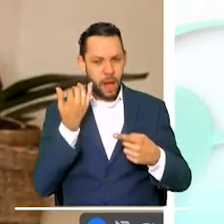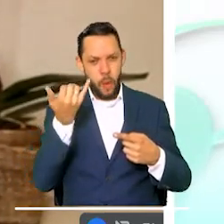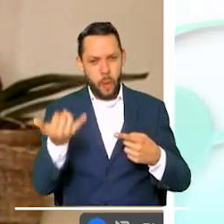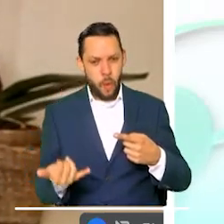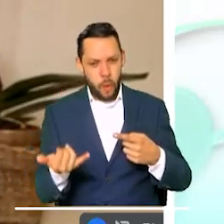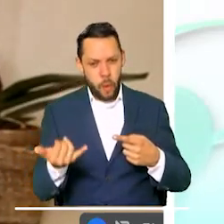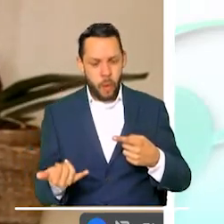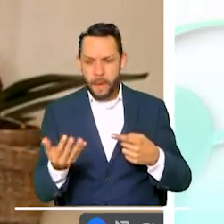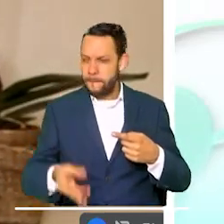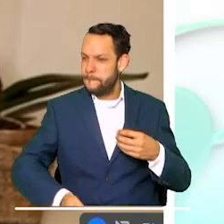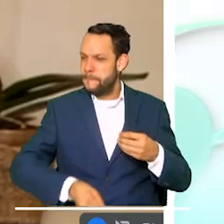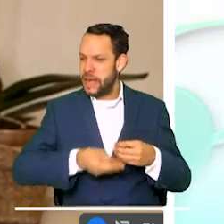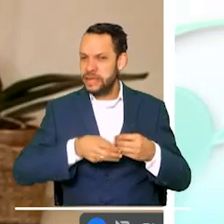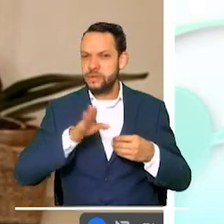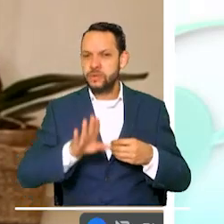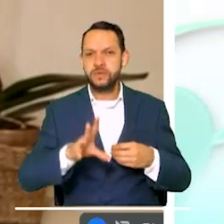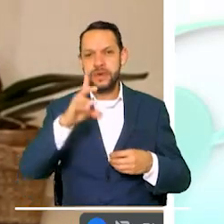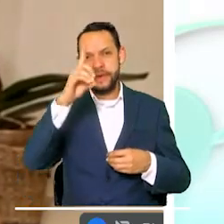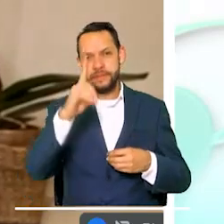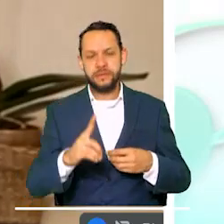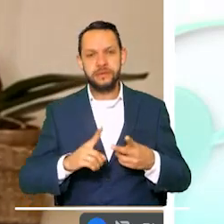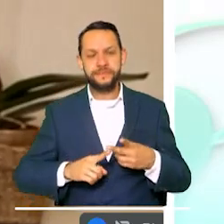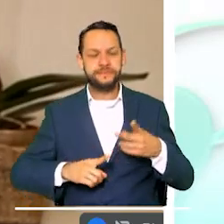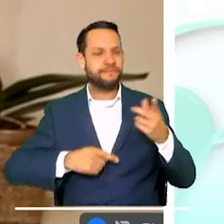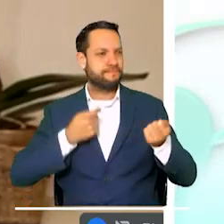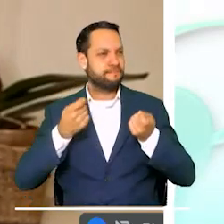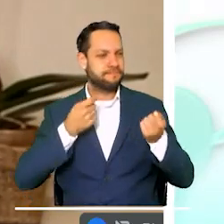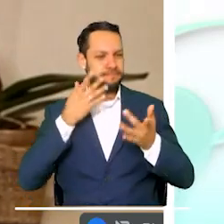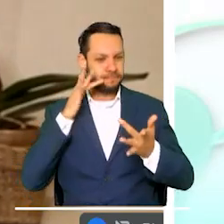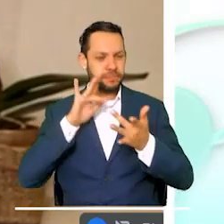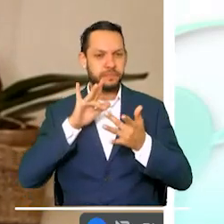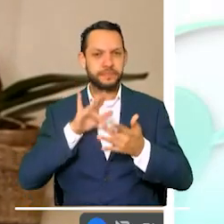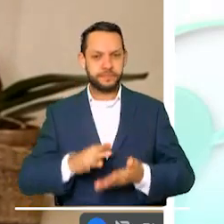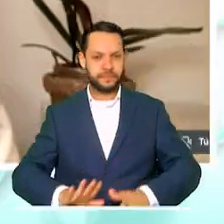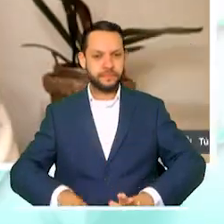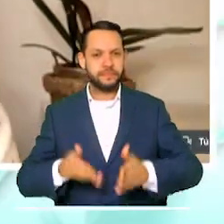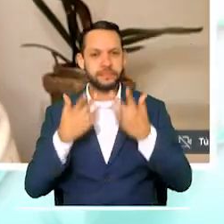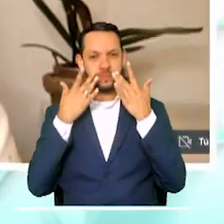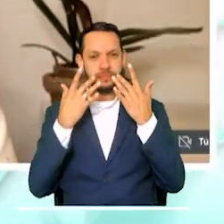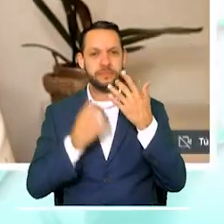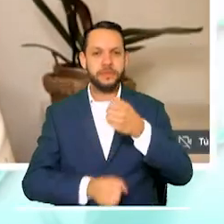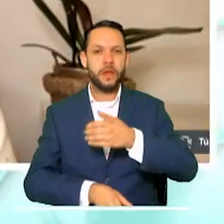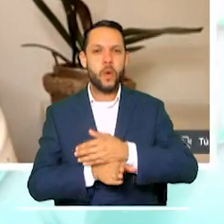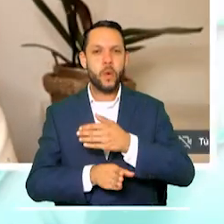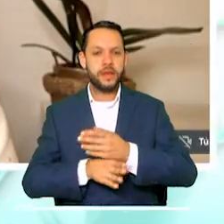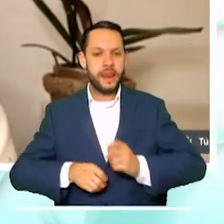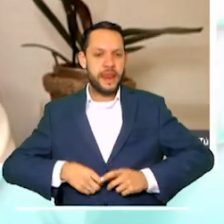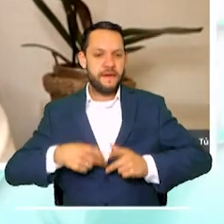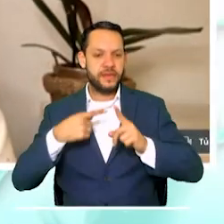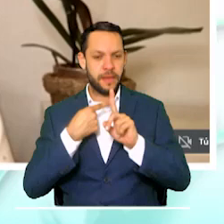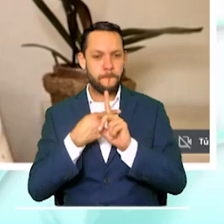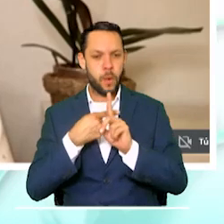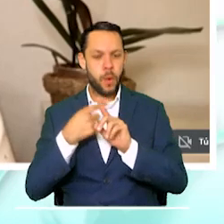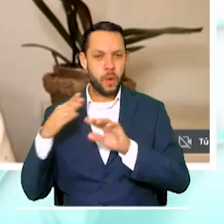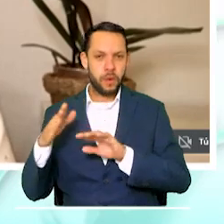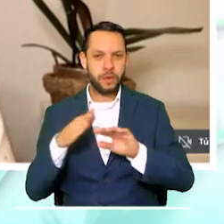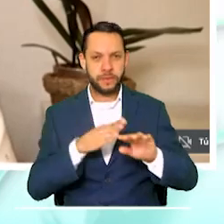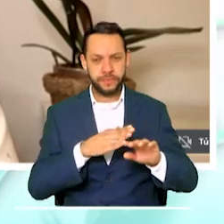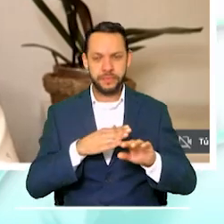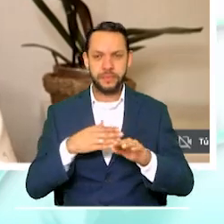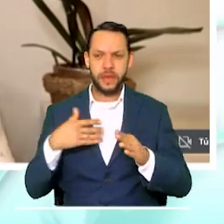poder tomar decisiones conscientes y generar valor en tu vida. Y creo que salimos de un